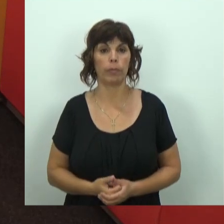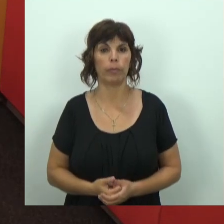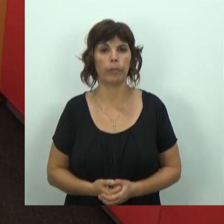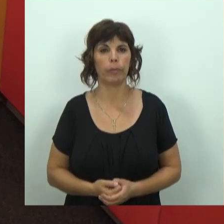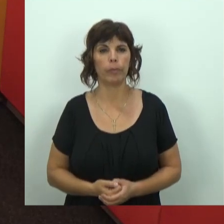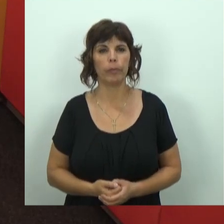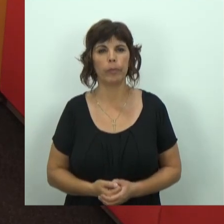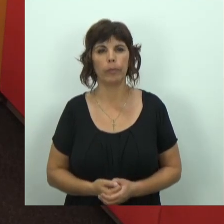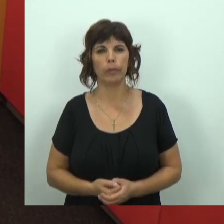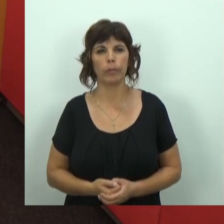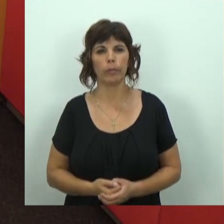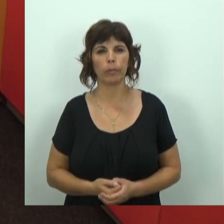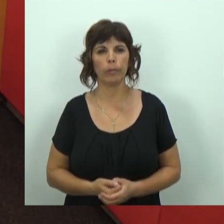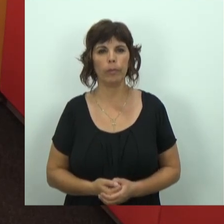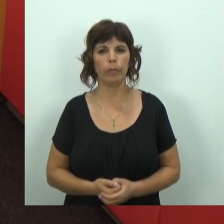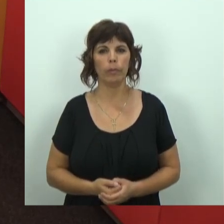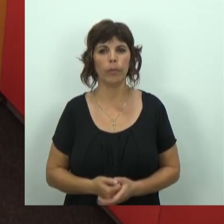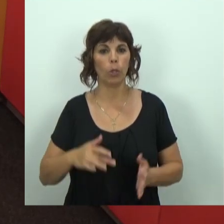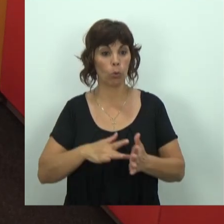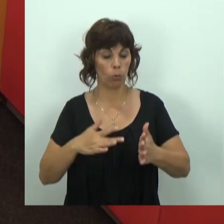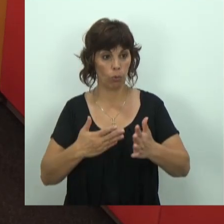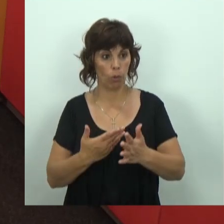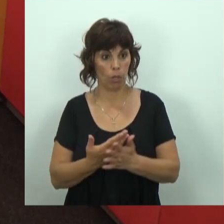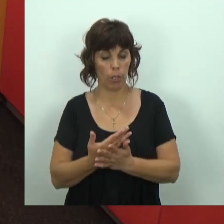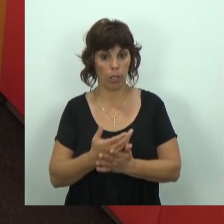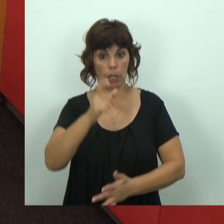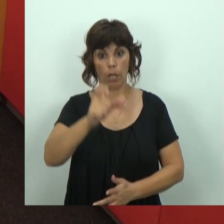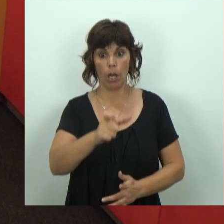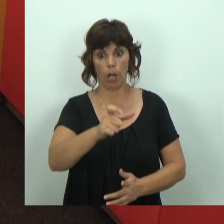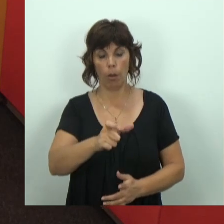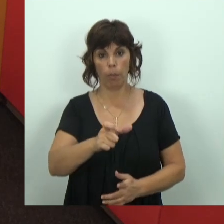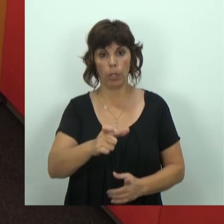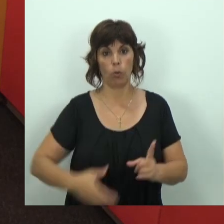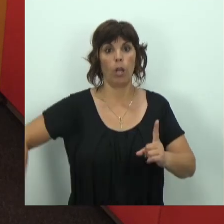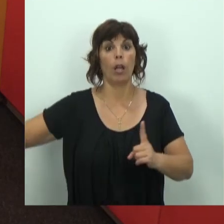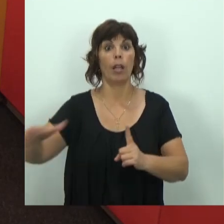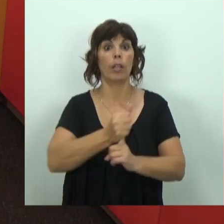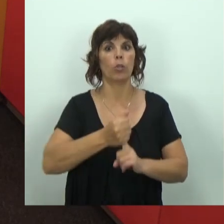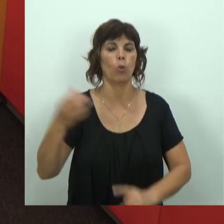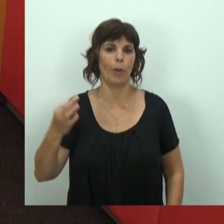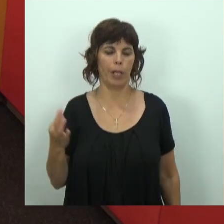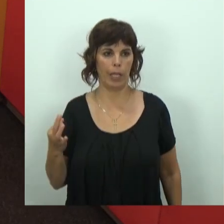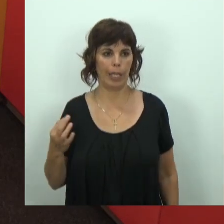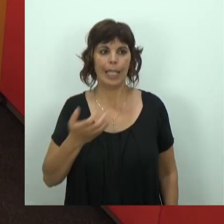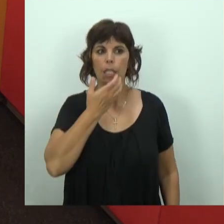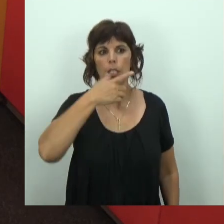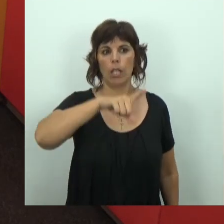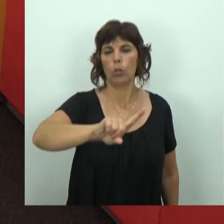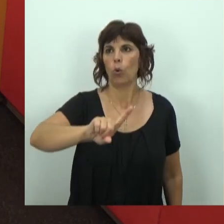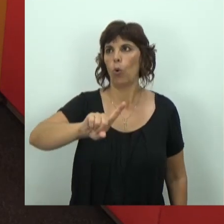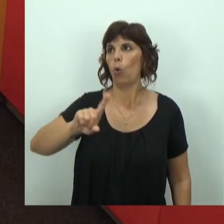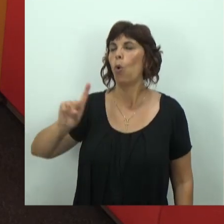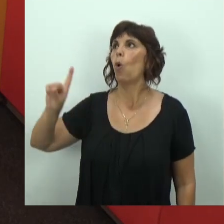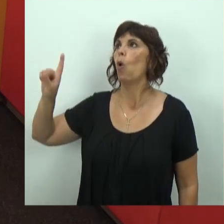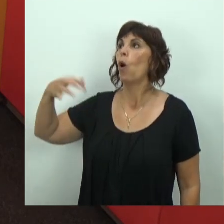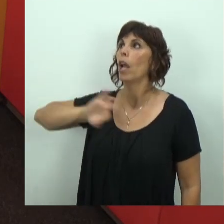El día que uno descubre que todo es posible en la relación,